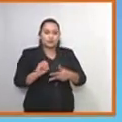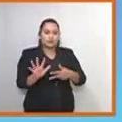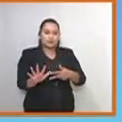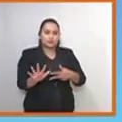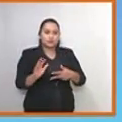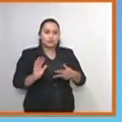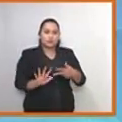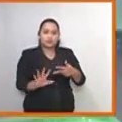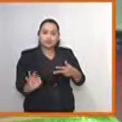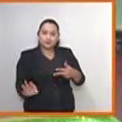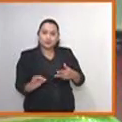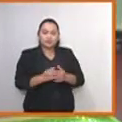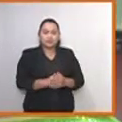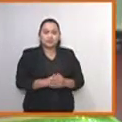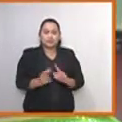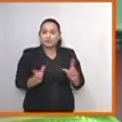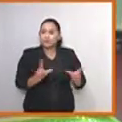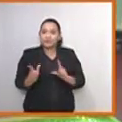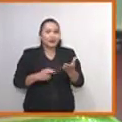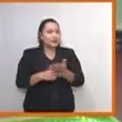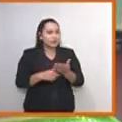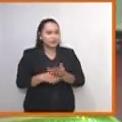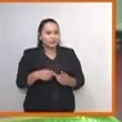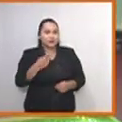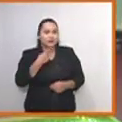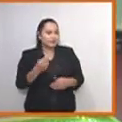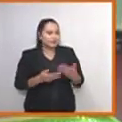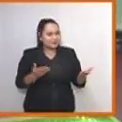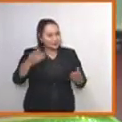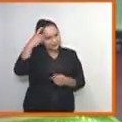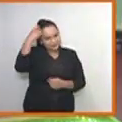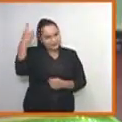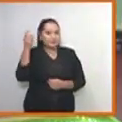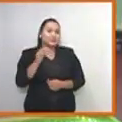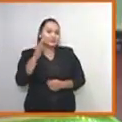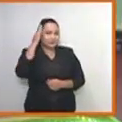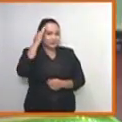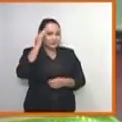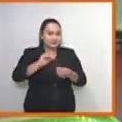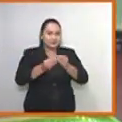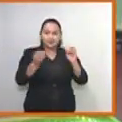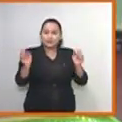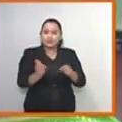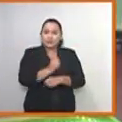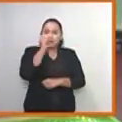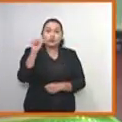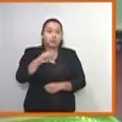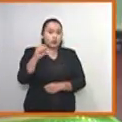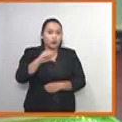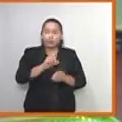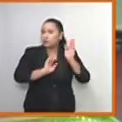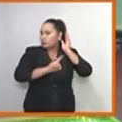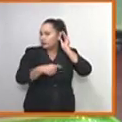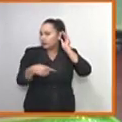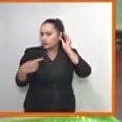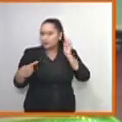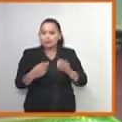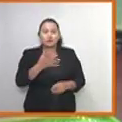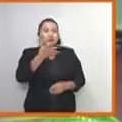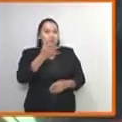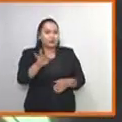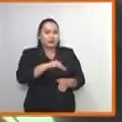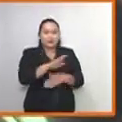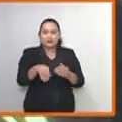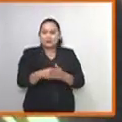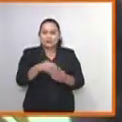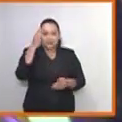y el 59. Y con tu boleto en mano, dime tú qué soñaste, conoceremos nuestro número afortunado para la diaria. Les deseo mucha suerte.